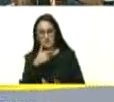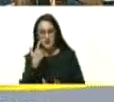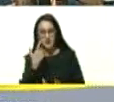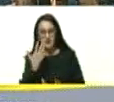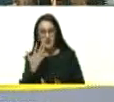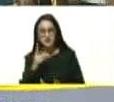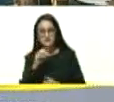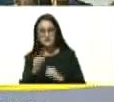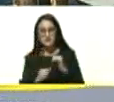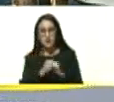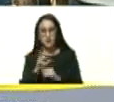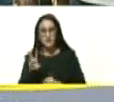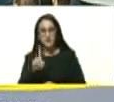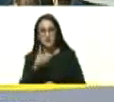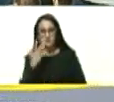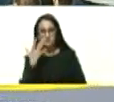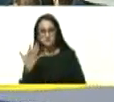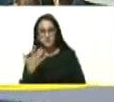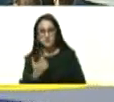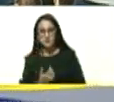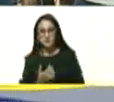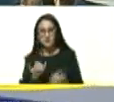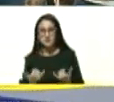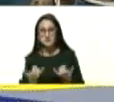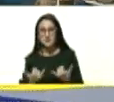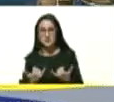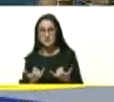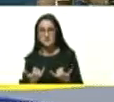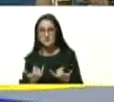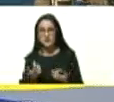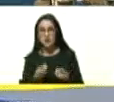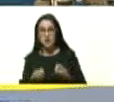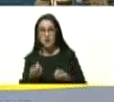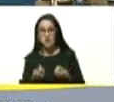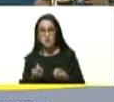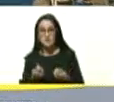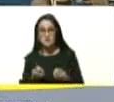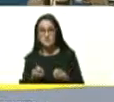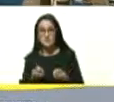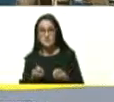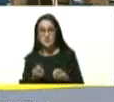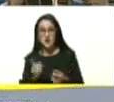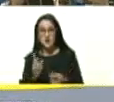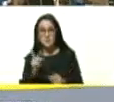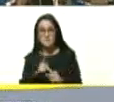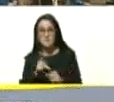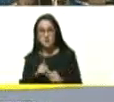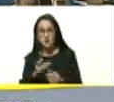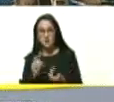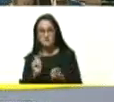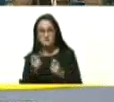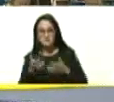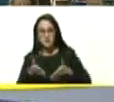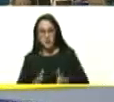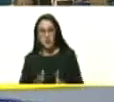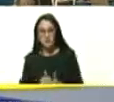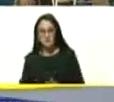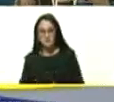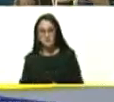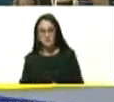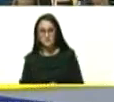del siglo XXI se ve, ya se ve, la economía postpetrolera ha nacido